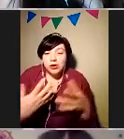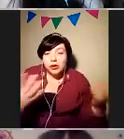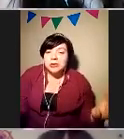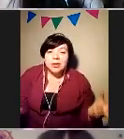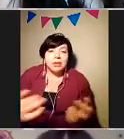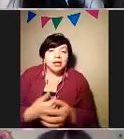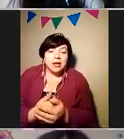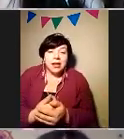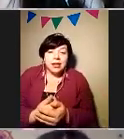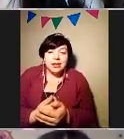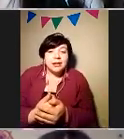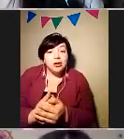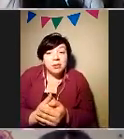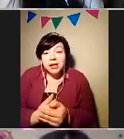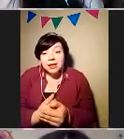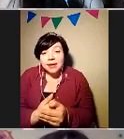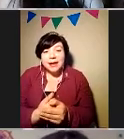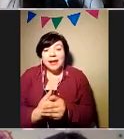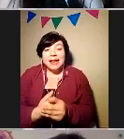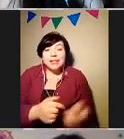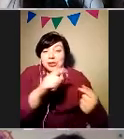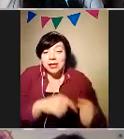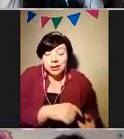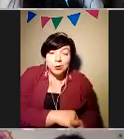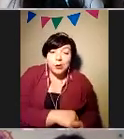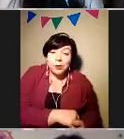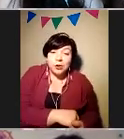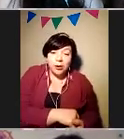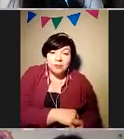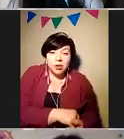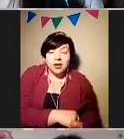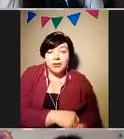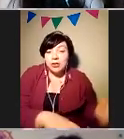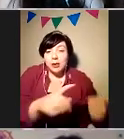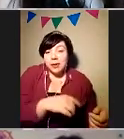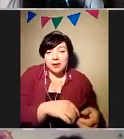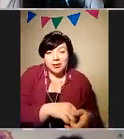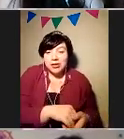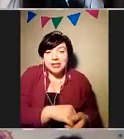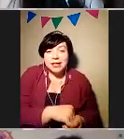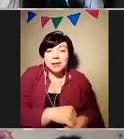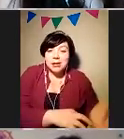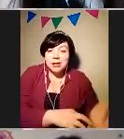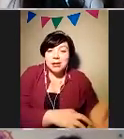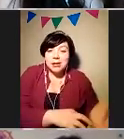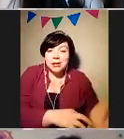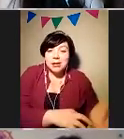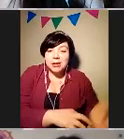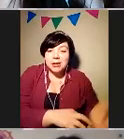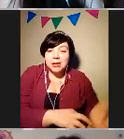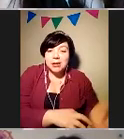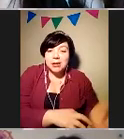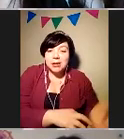Pero como es, también está este diseño independiente que es consciente en su producción, porque en el fondo esta ropa no necesariamente